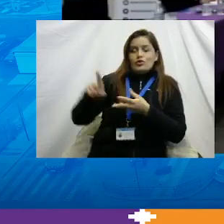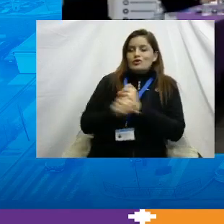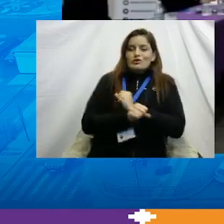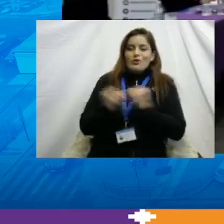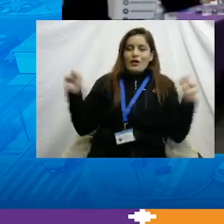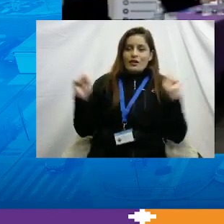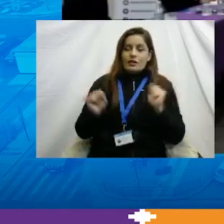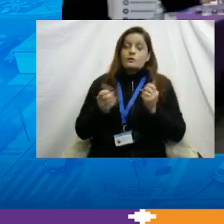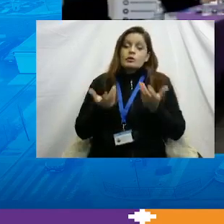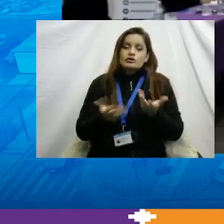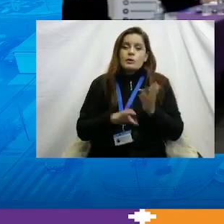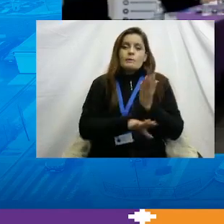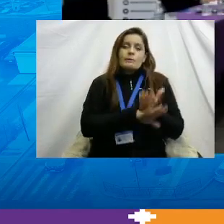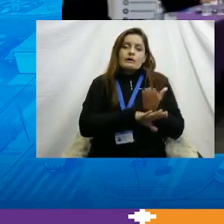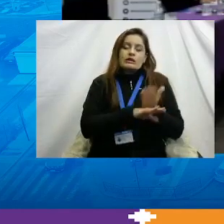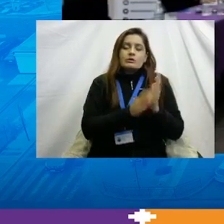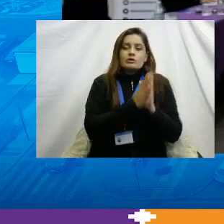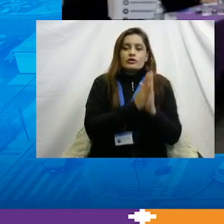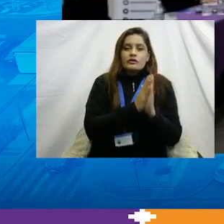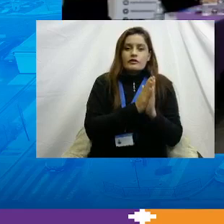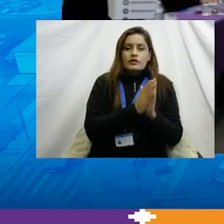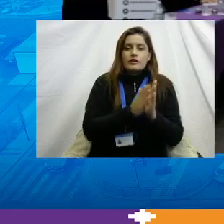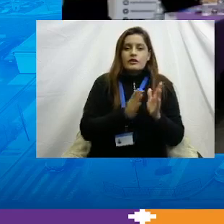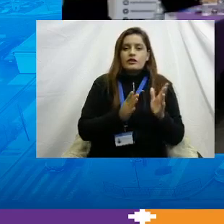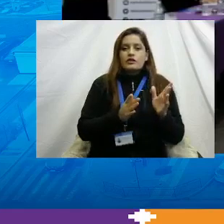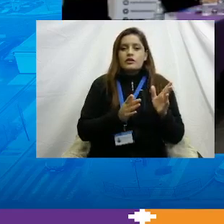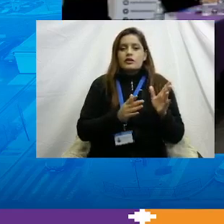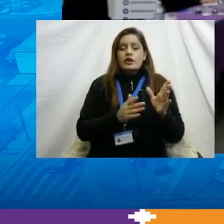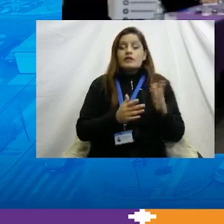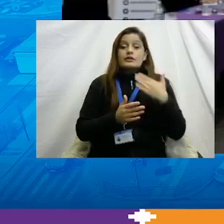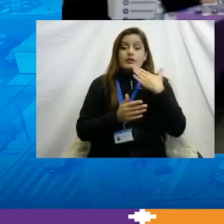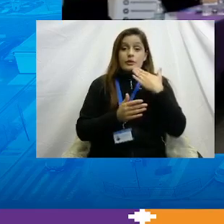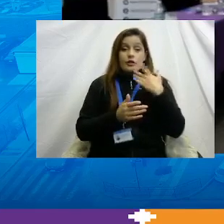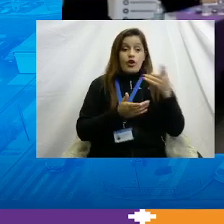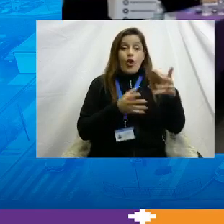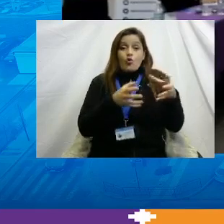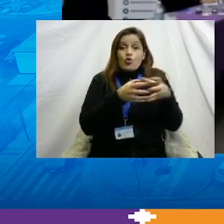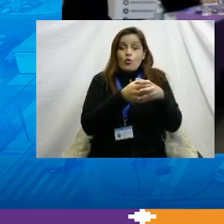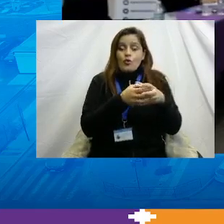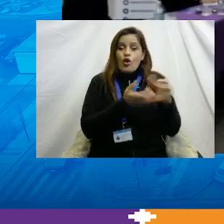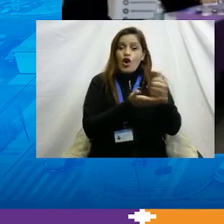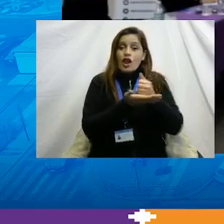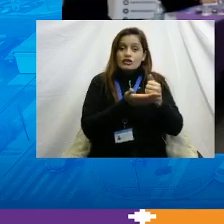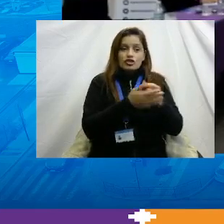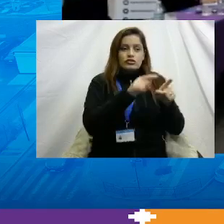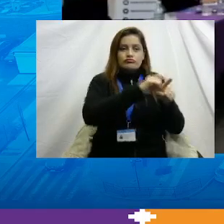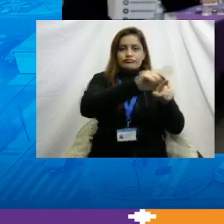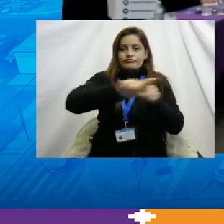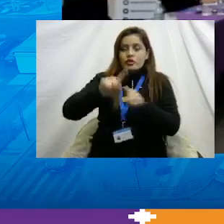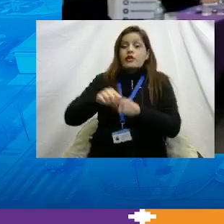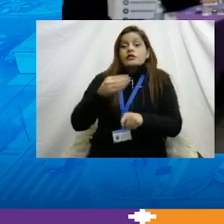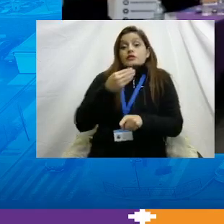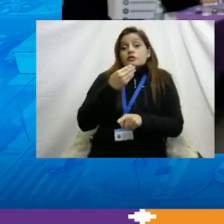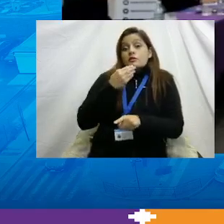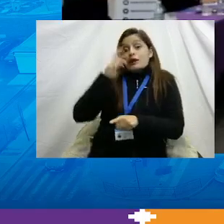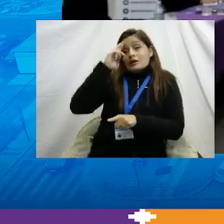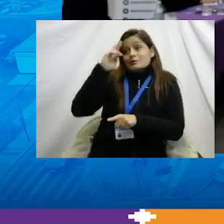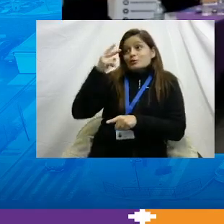estamos premiando a estas organizaciones, también debemos tener un respeto por el trabajo que ellos